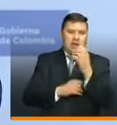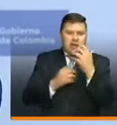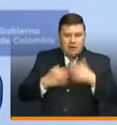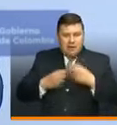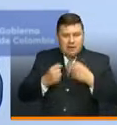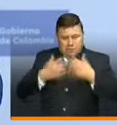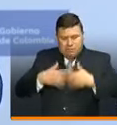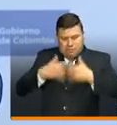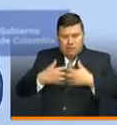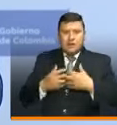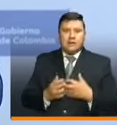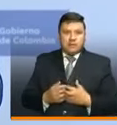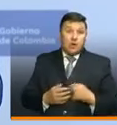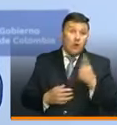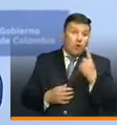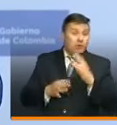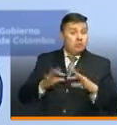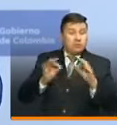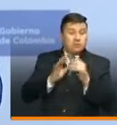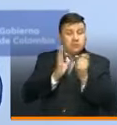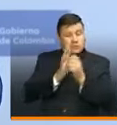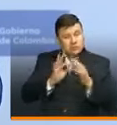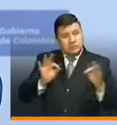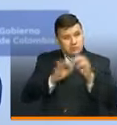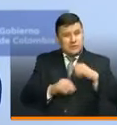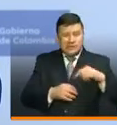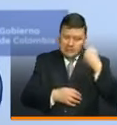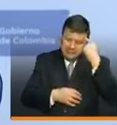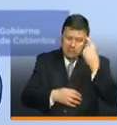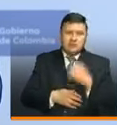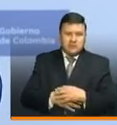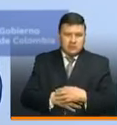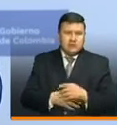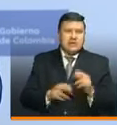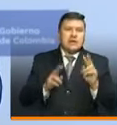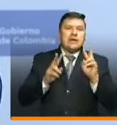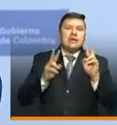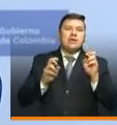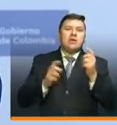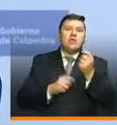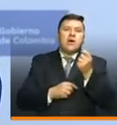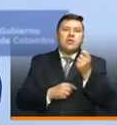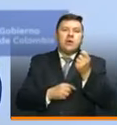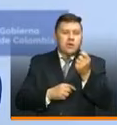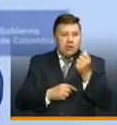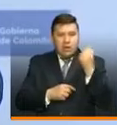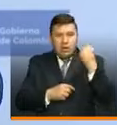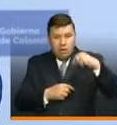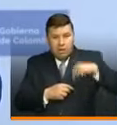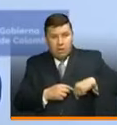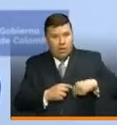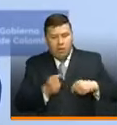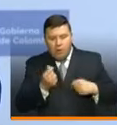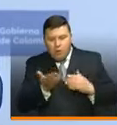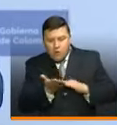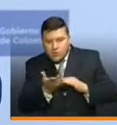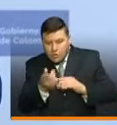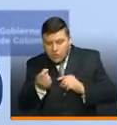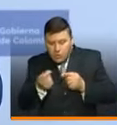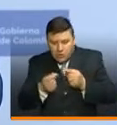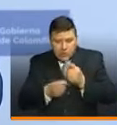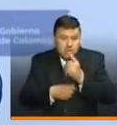rápidamente. Y la última característica muy importante que consideramos fue el tema de la costo-eficiencia, ¿no? Es decir, si hablamos de soluciones que